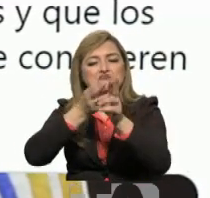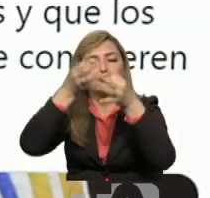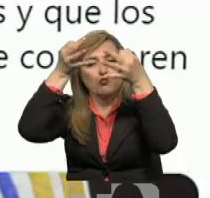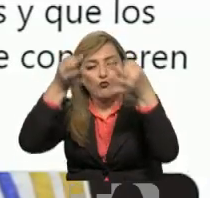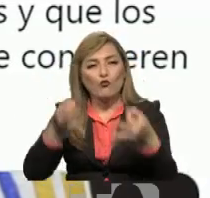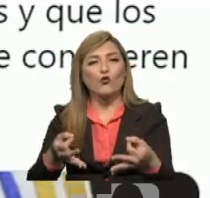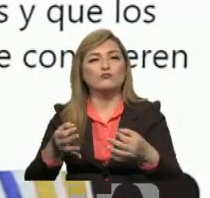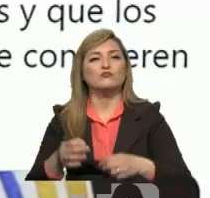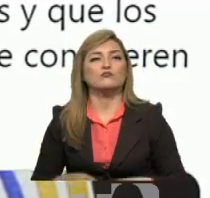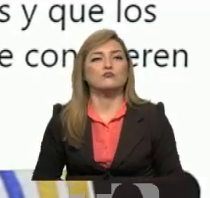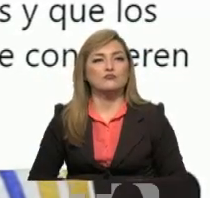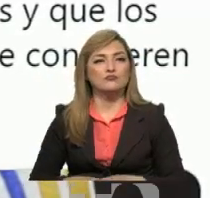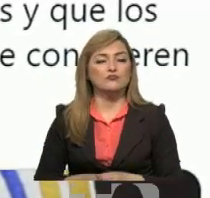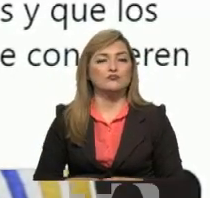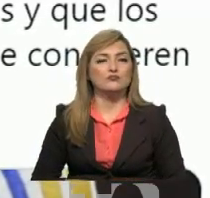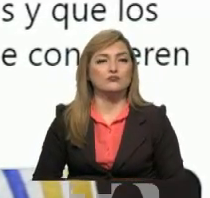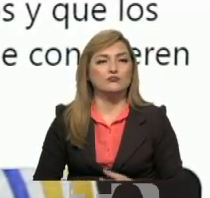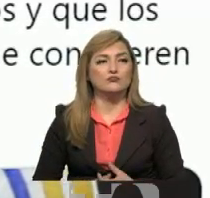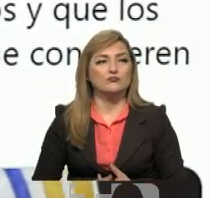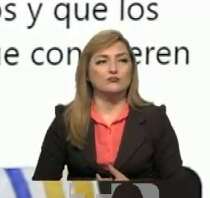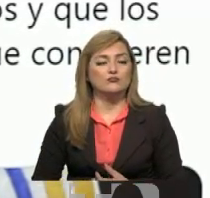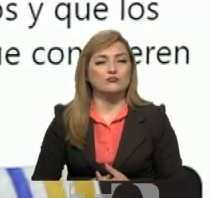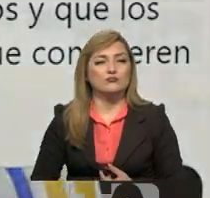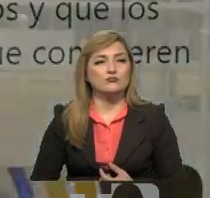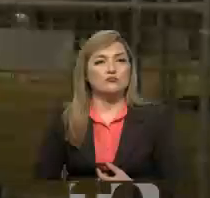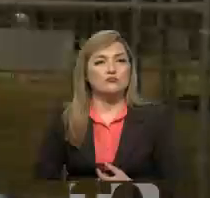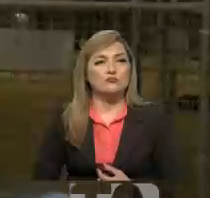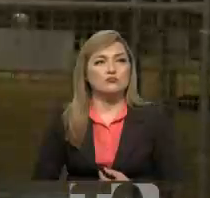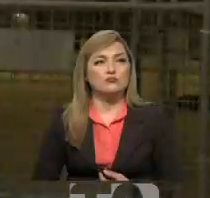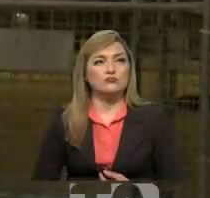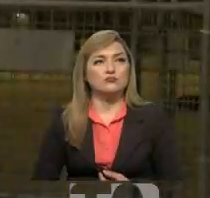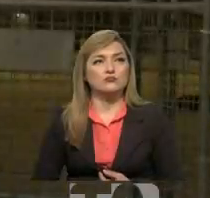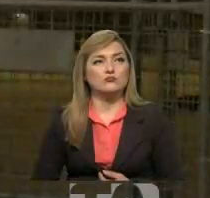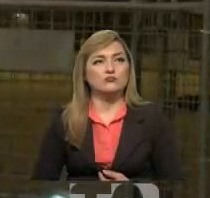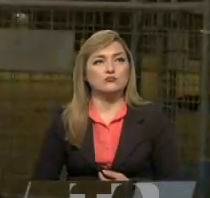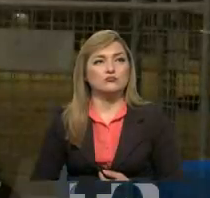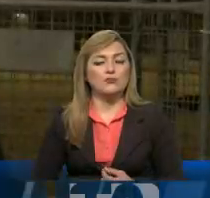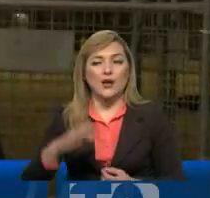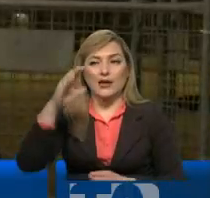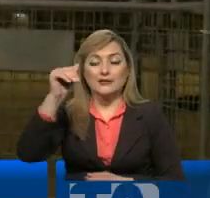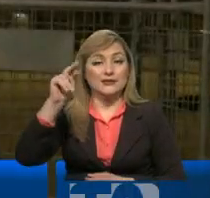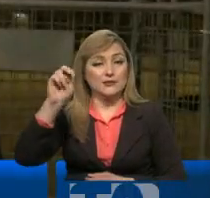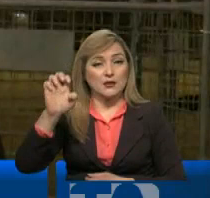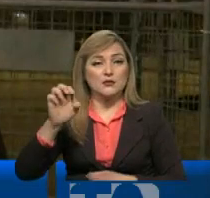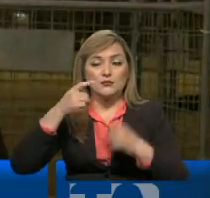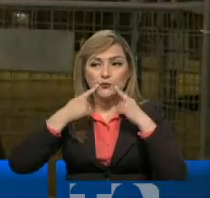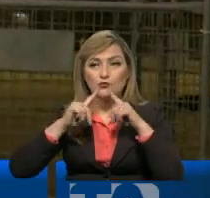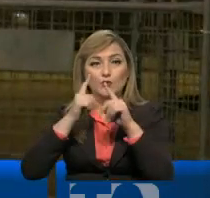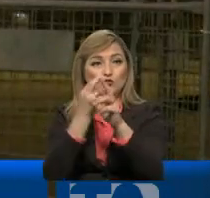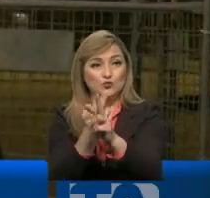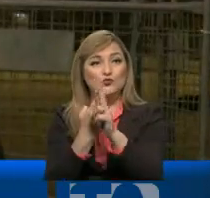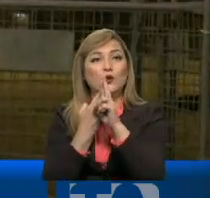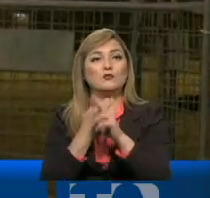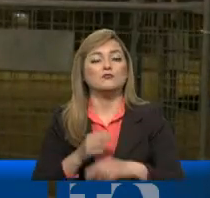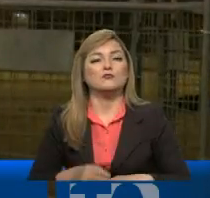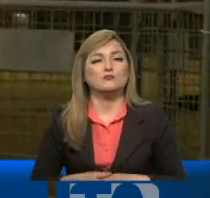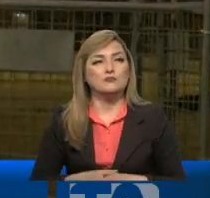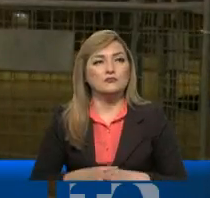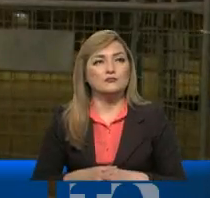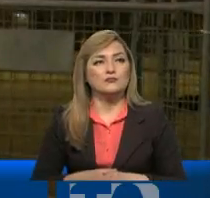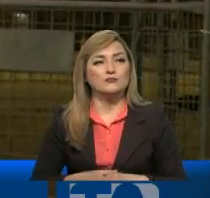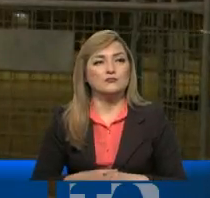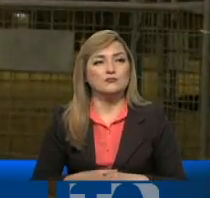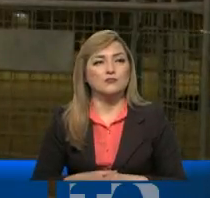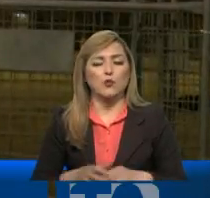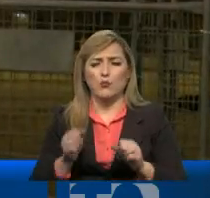que consideren pertinentes. Es decir, los sujetos políticos, una vez que el Consejo Nacional Electoral proclame resultados, tienen la